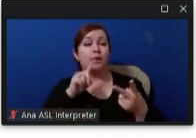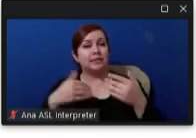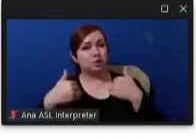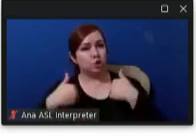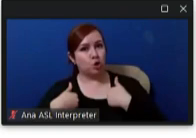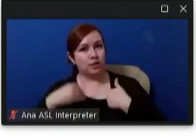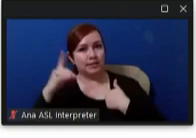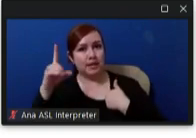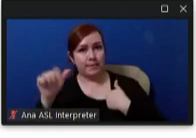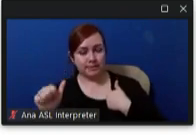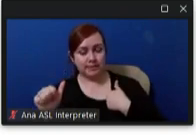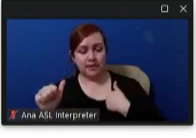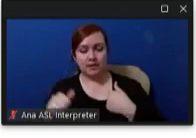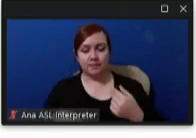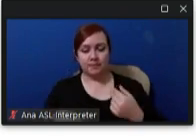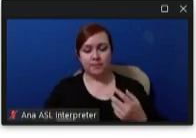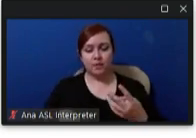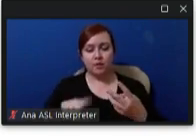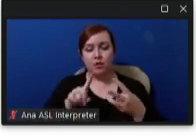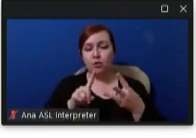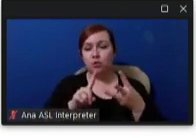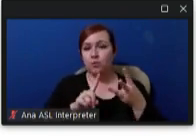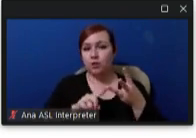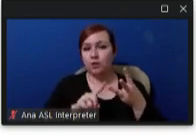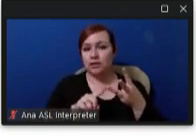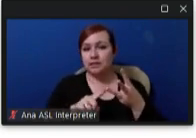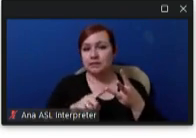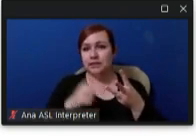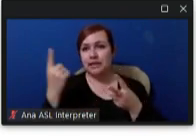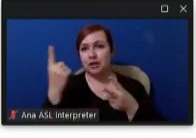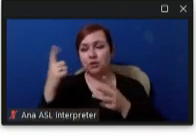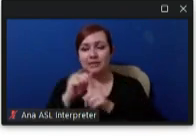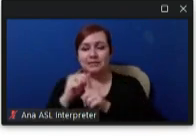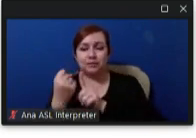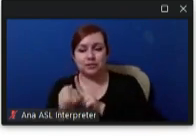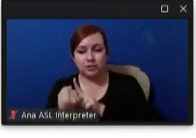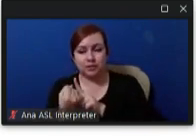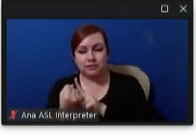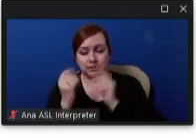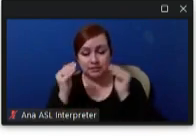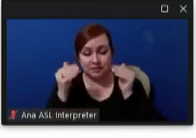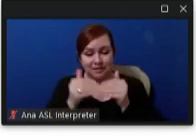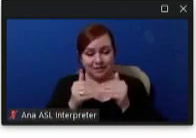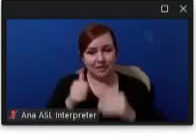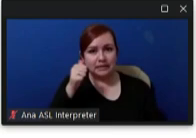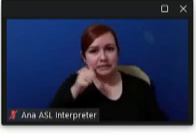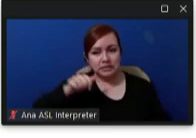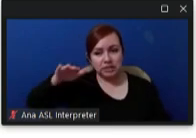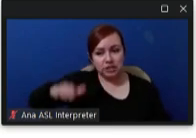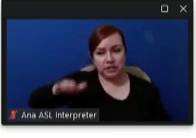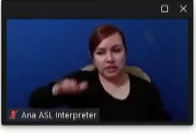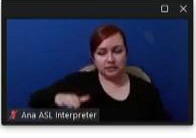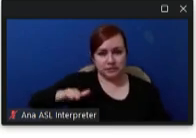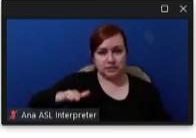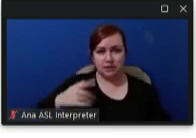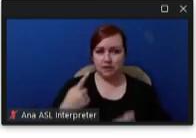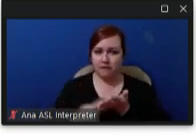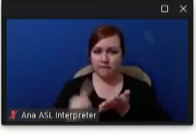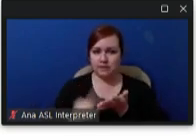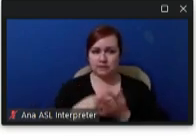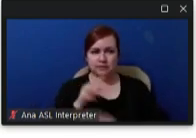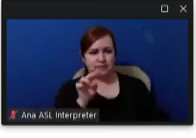Número tres, en algunos casos se trata de niñas. Por ejemplo, me llamaba la atención la información